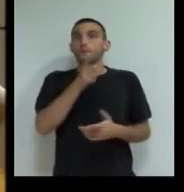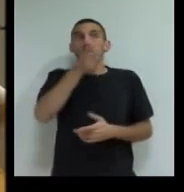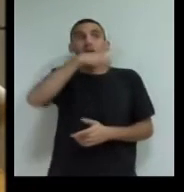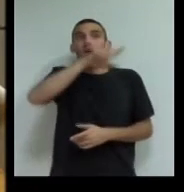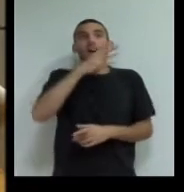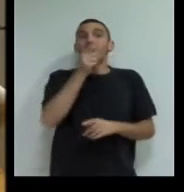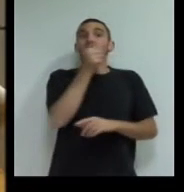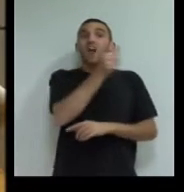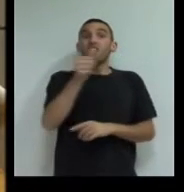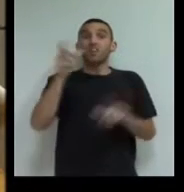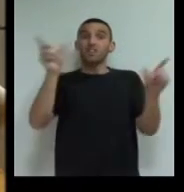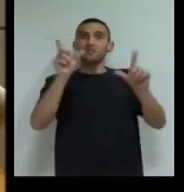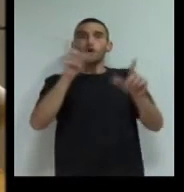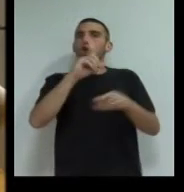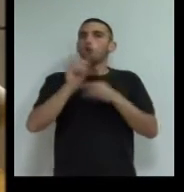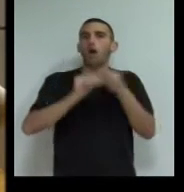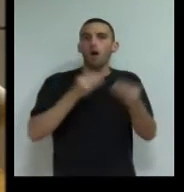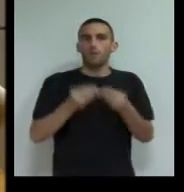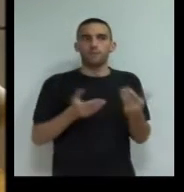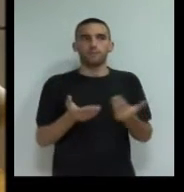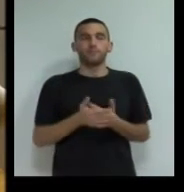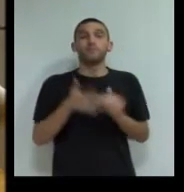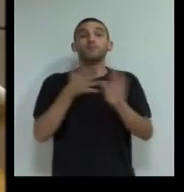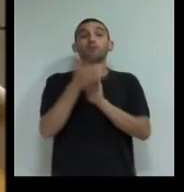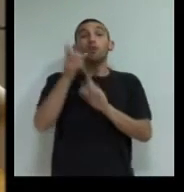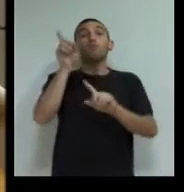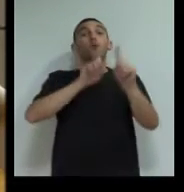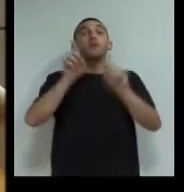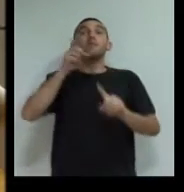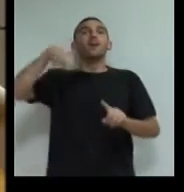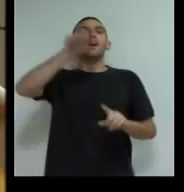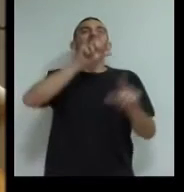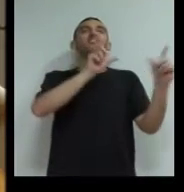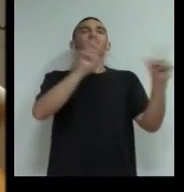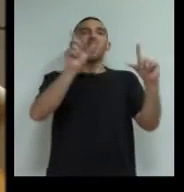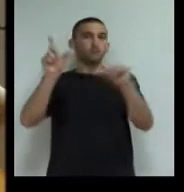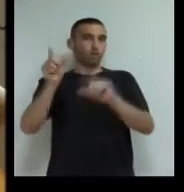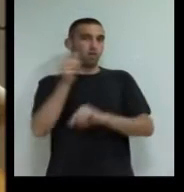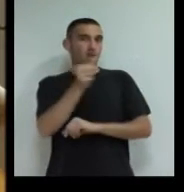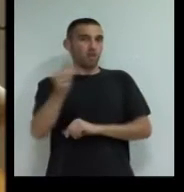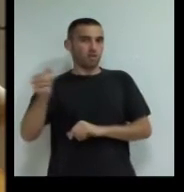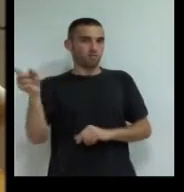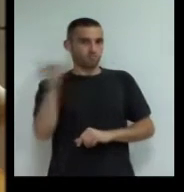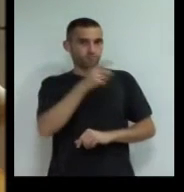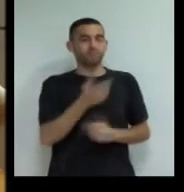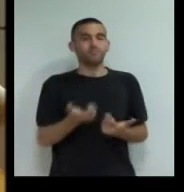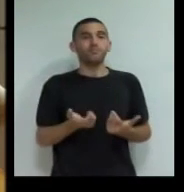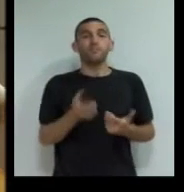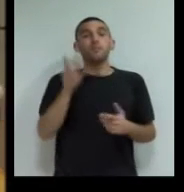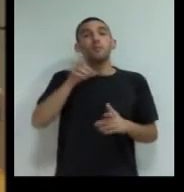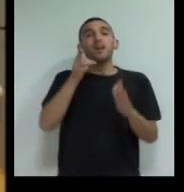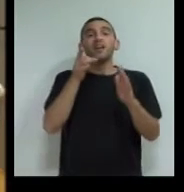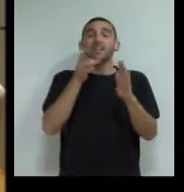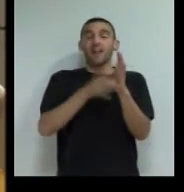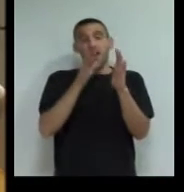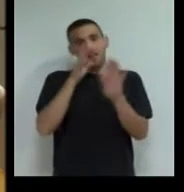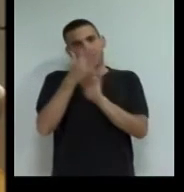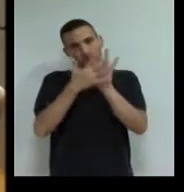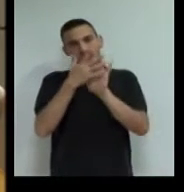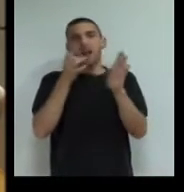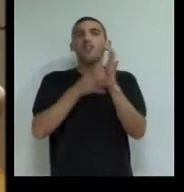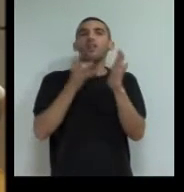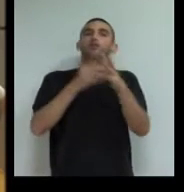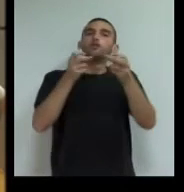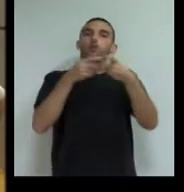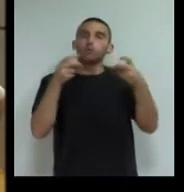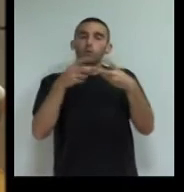haciendo. Entonces eso es un problema de las televisiones, como bien decía Miguel. Y luego lo de la calidad del subtitulado. En